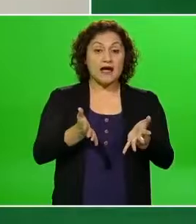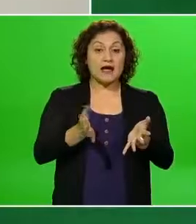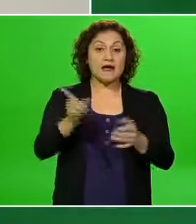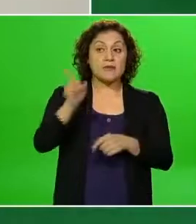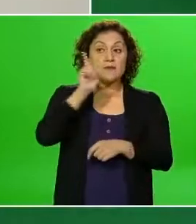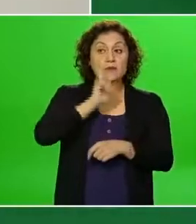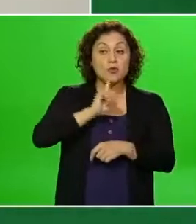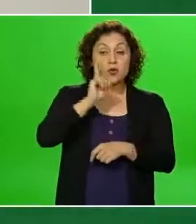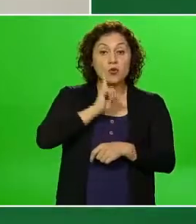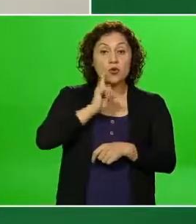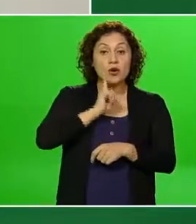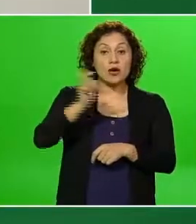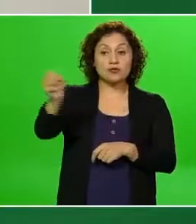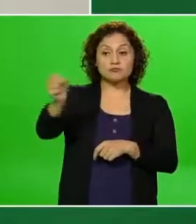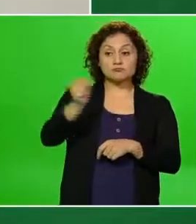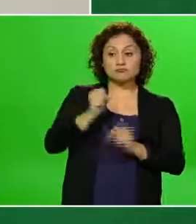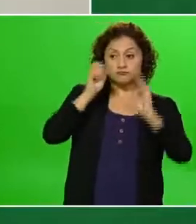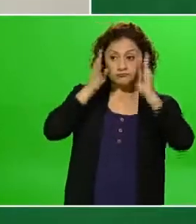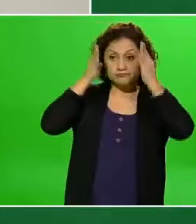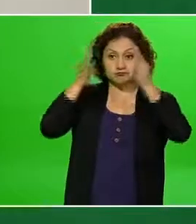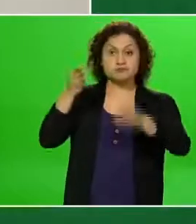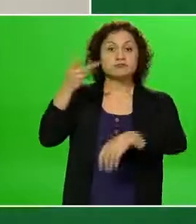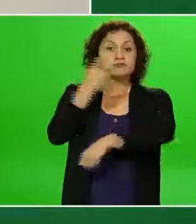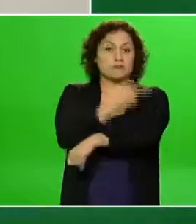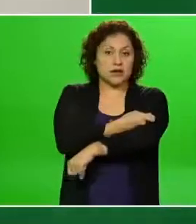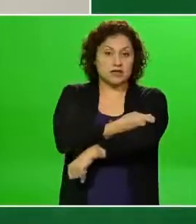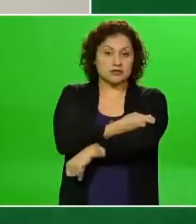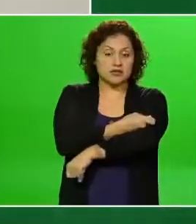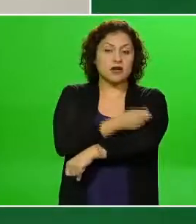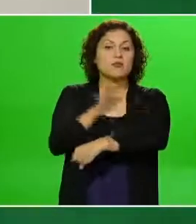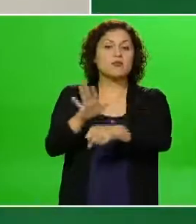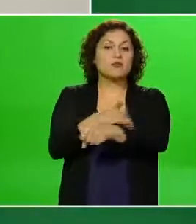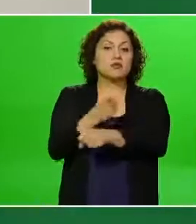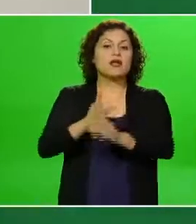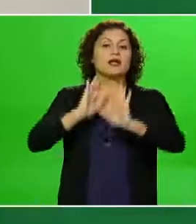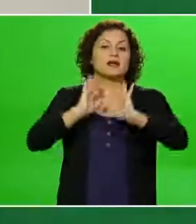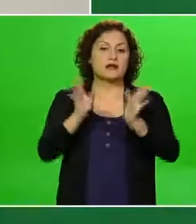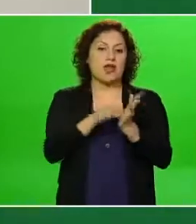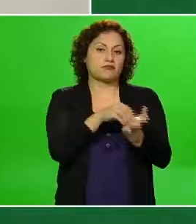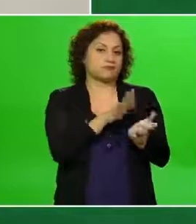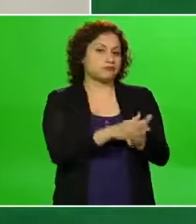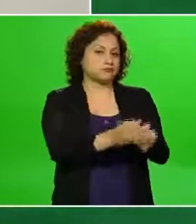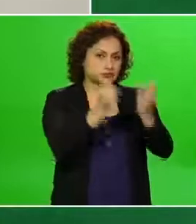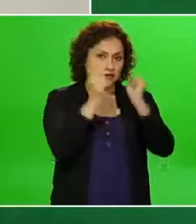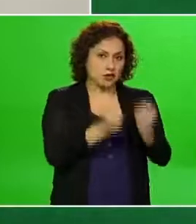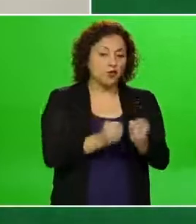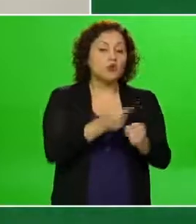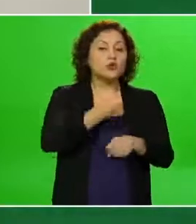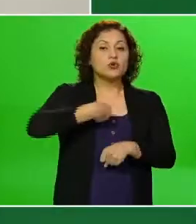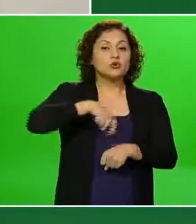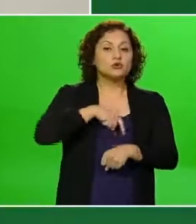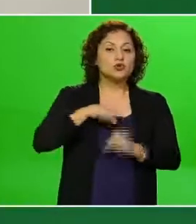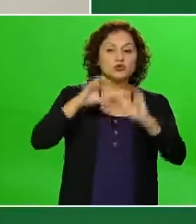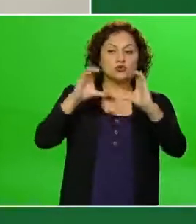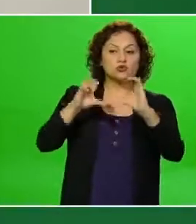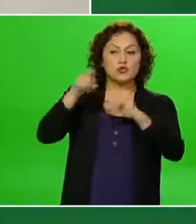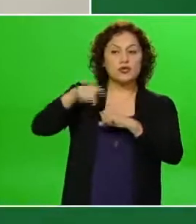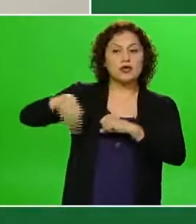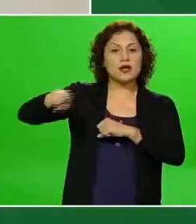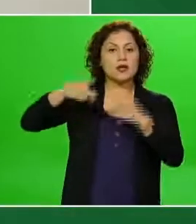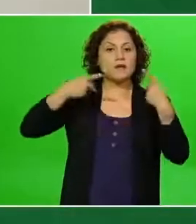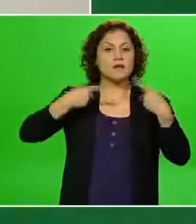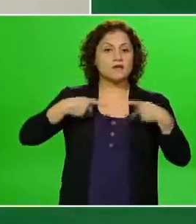información científica suficiente para hacerlo, es que obviamente estamos también protegiendo a un grupo que es vulnerable y que tiene un